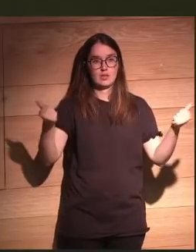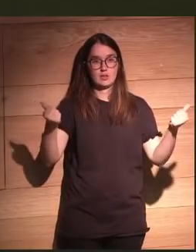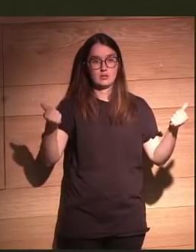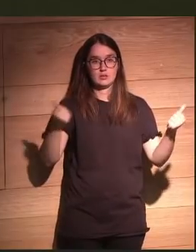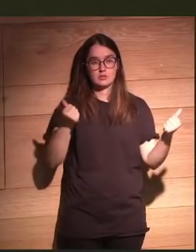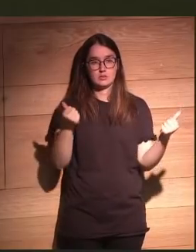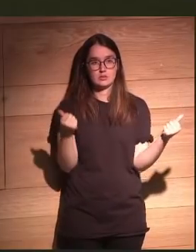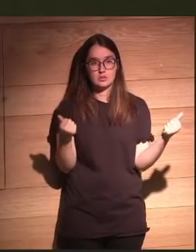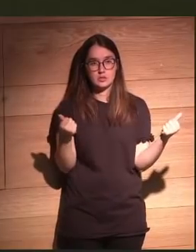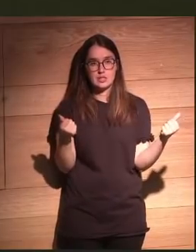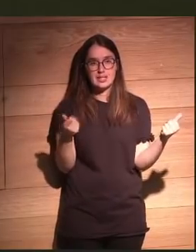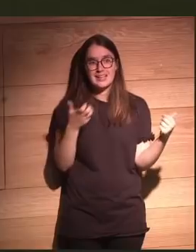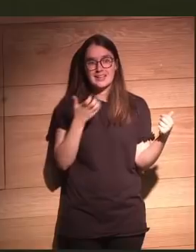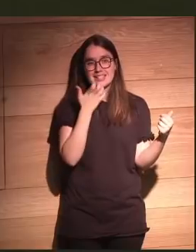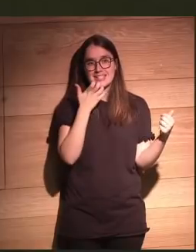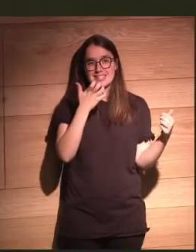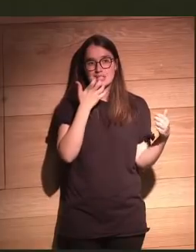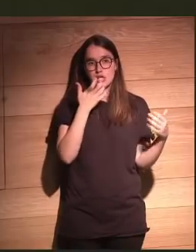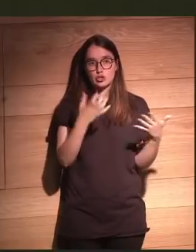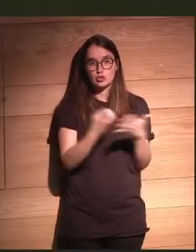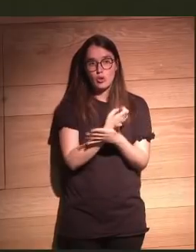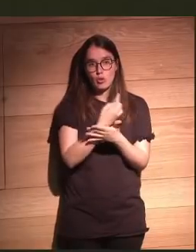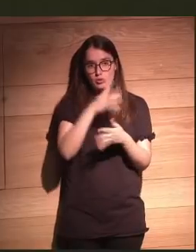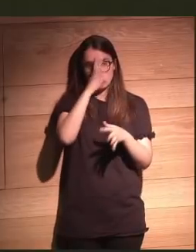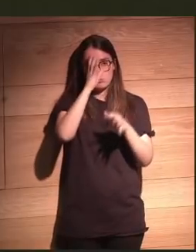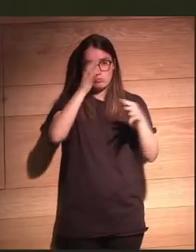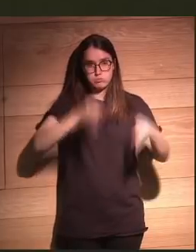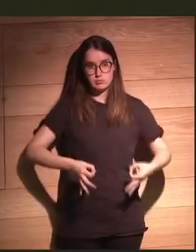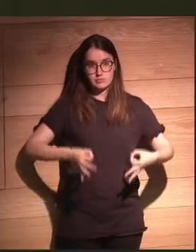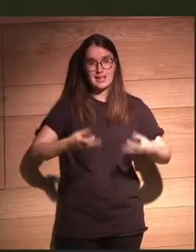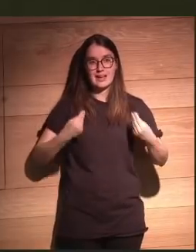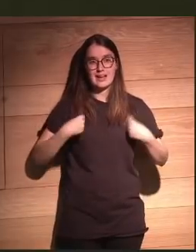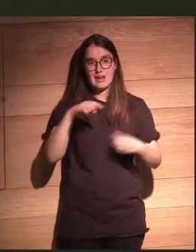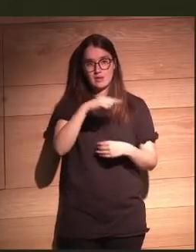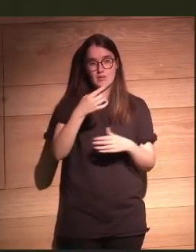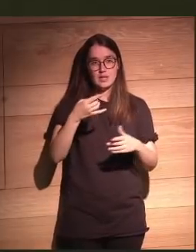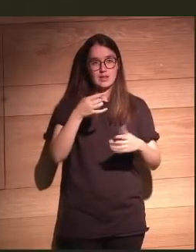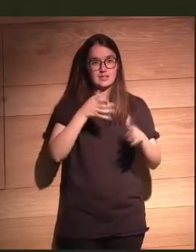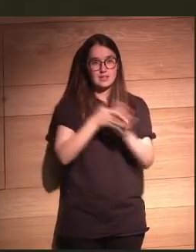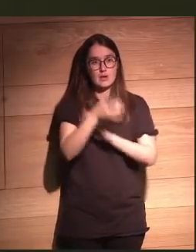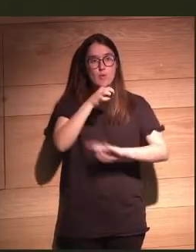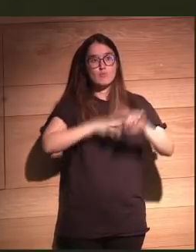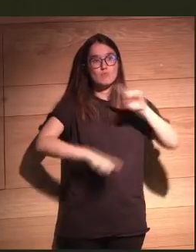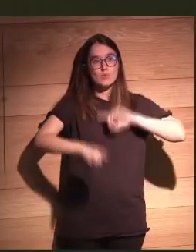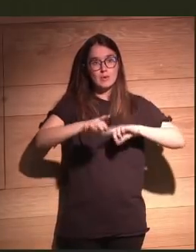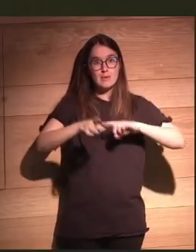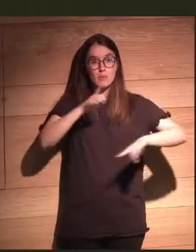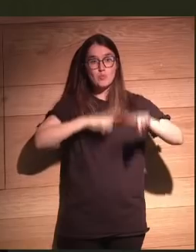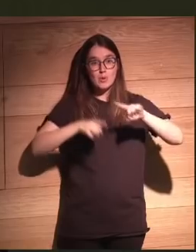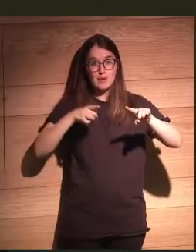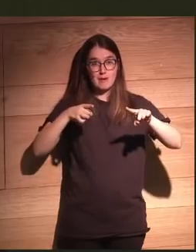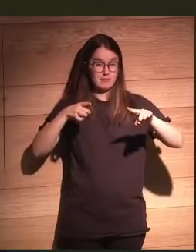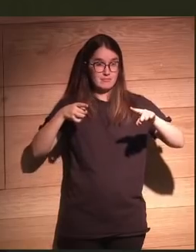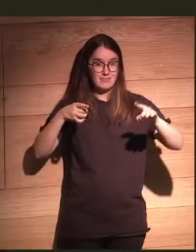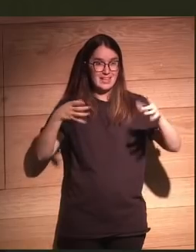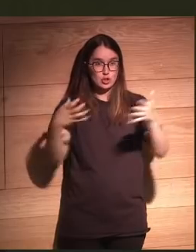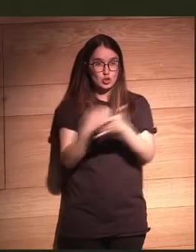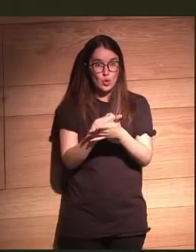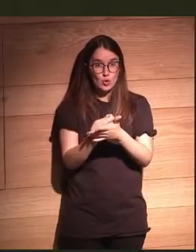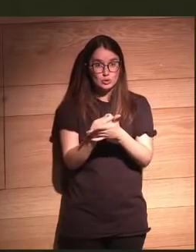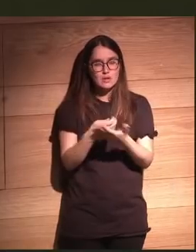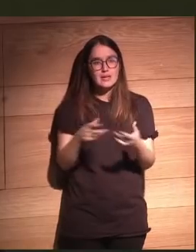vivienda si estamos todos convencidos de que la vivienda es un problema de todos, y la